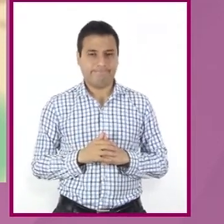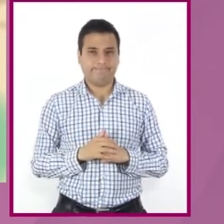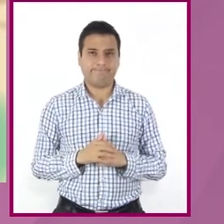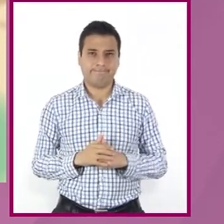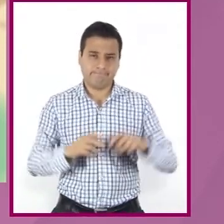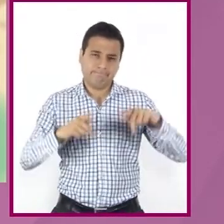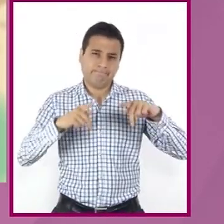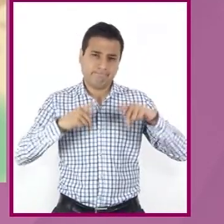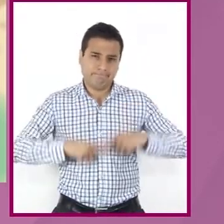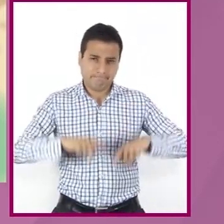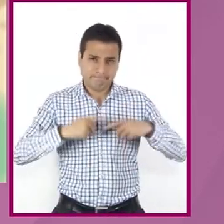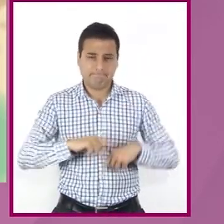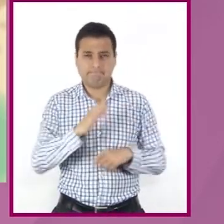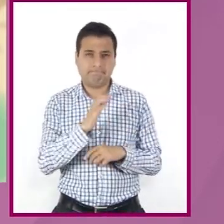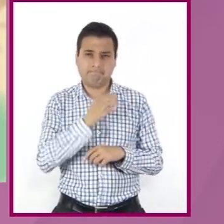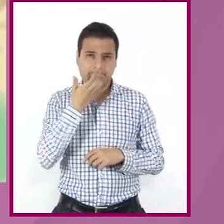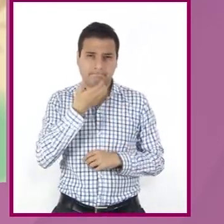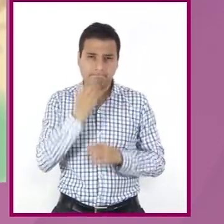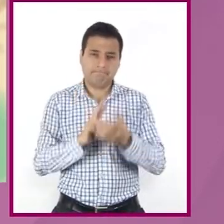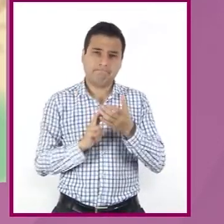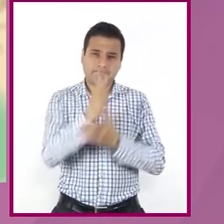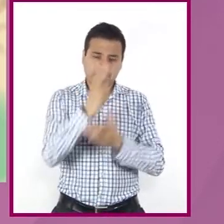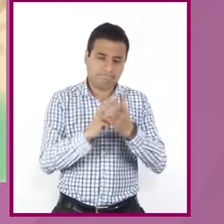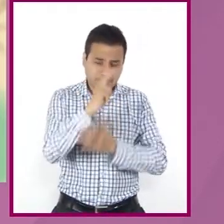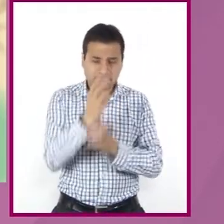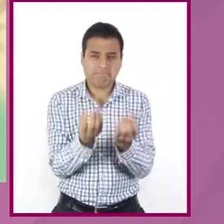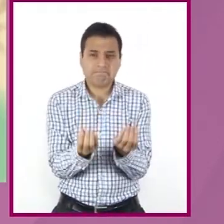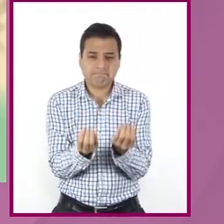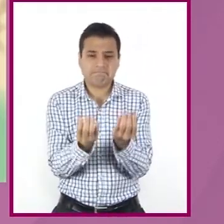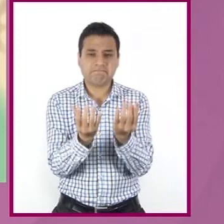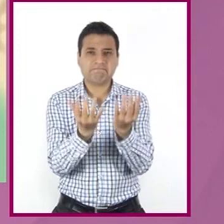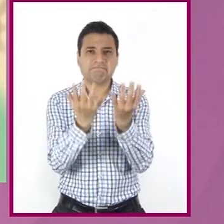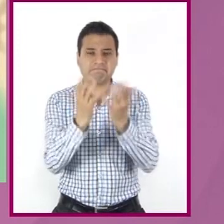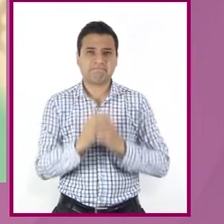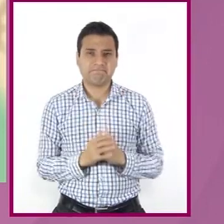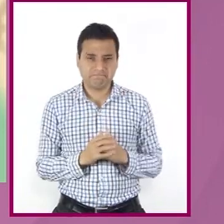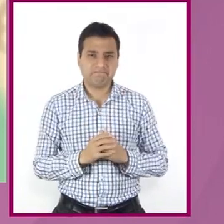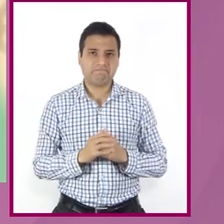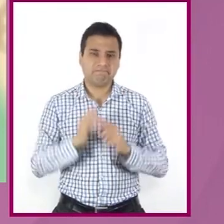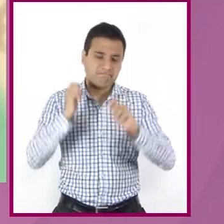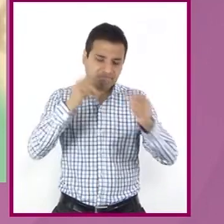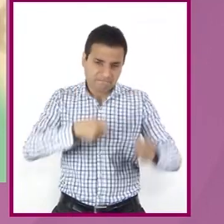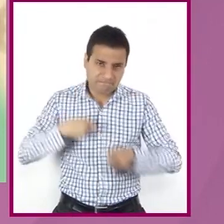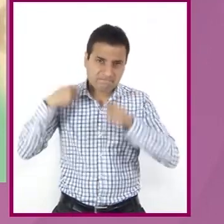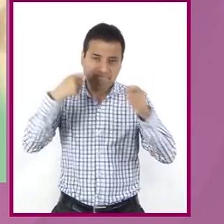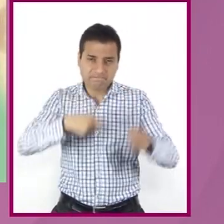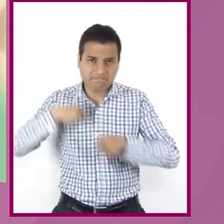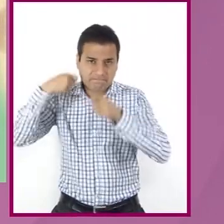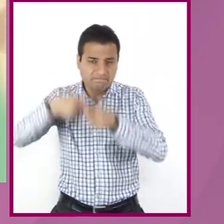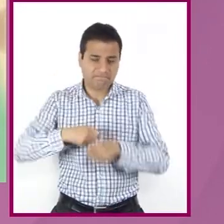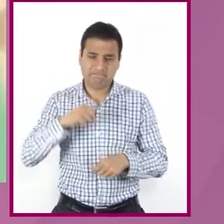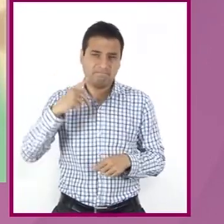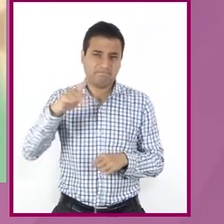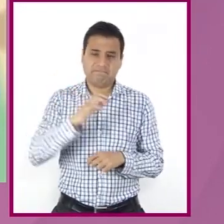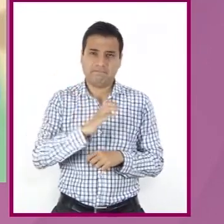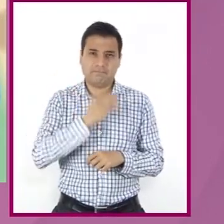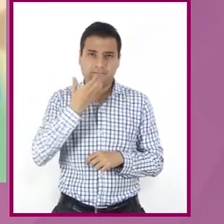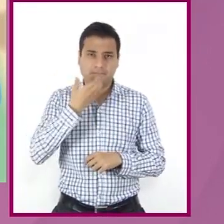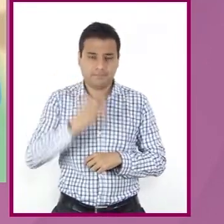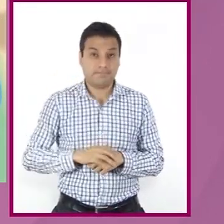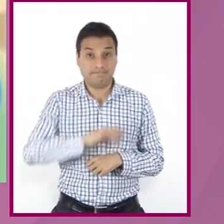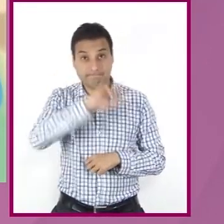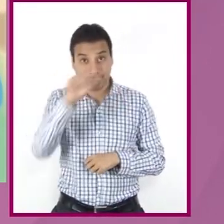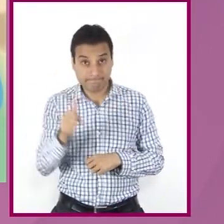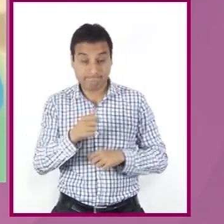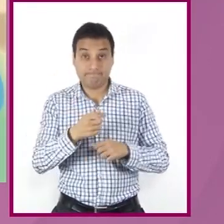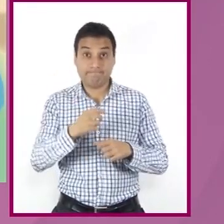de canalización y regadío que se servían de las aguas de los ríos para regar sus tierras y de las inundaciones provocadas por